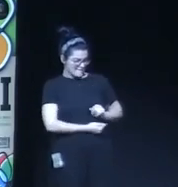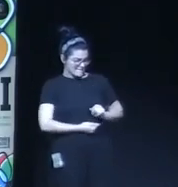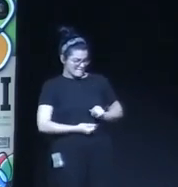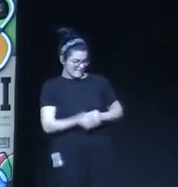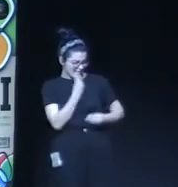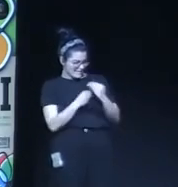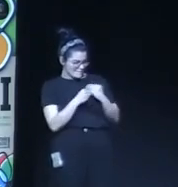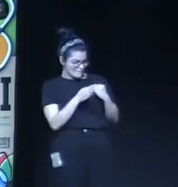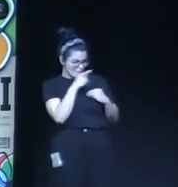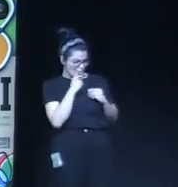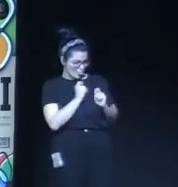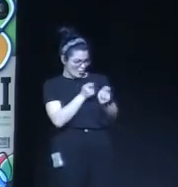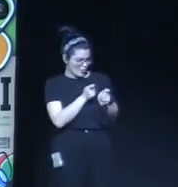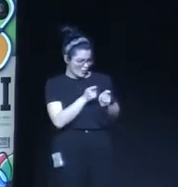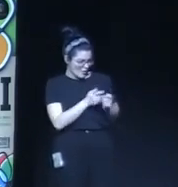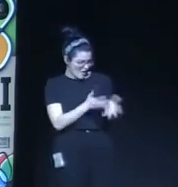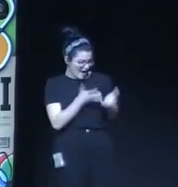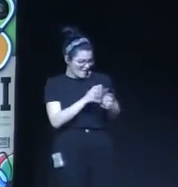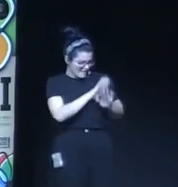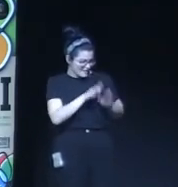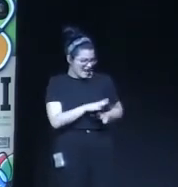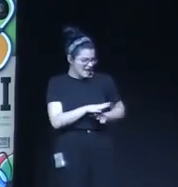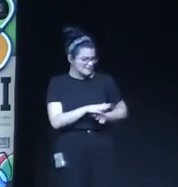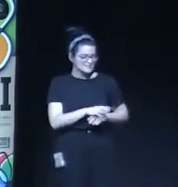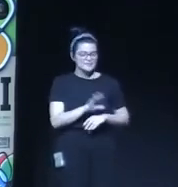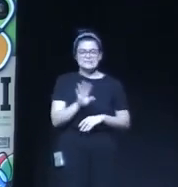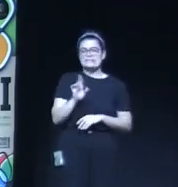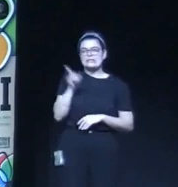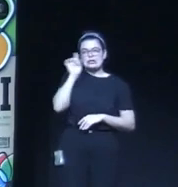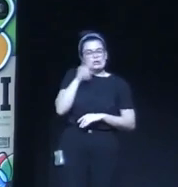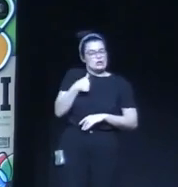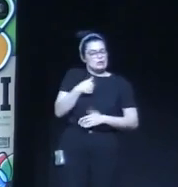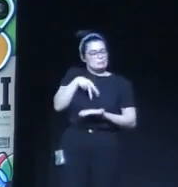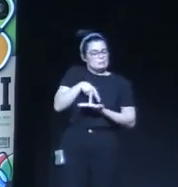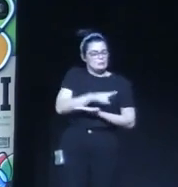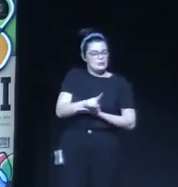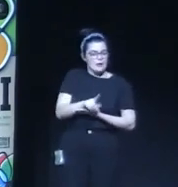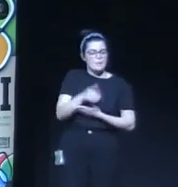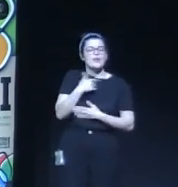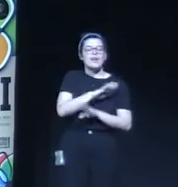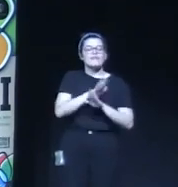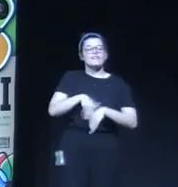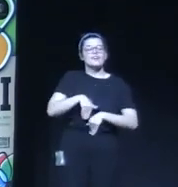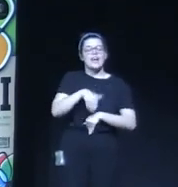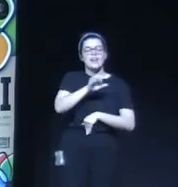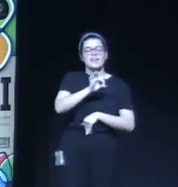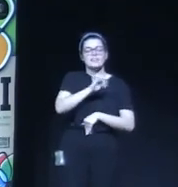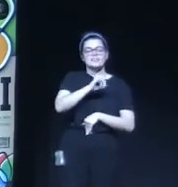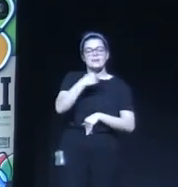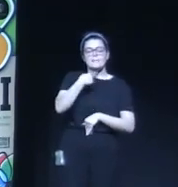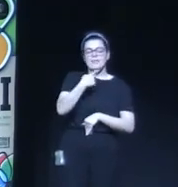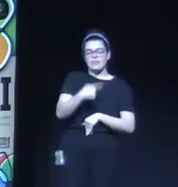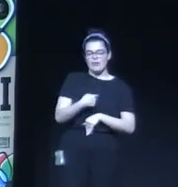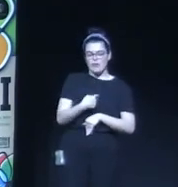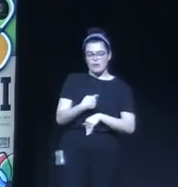No sé, porque yo no estaba. Y después ella me dice, tiene que ser